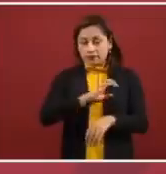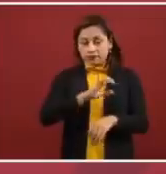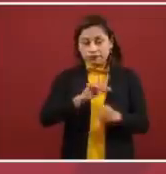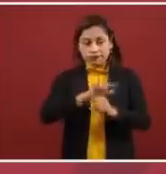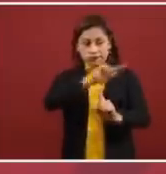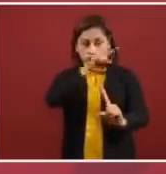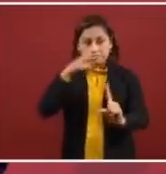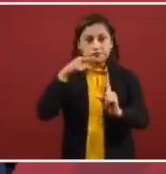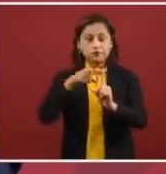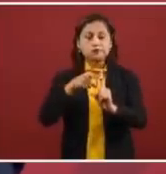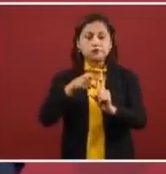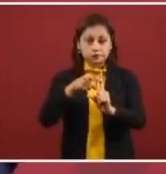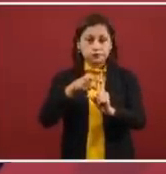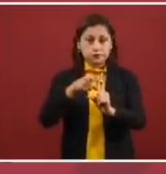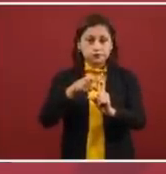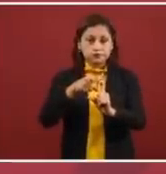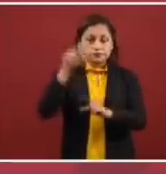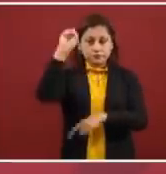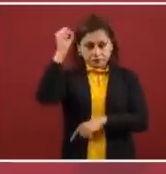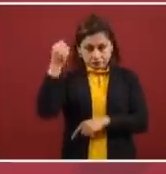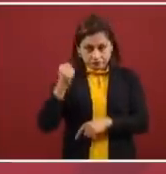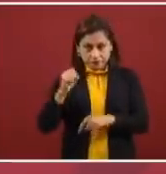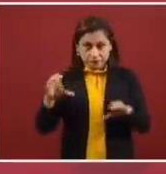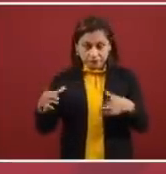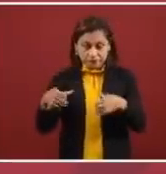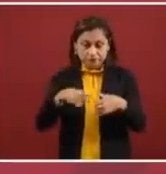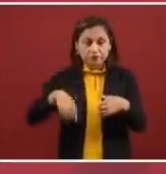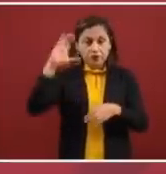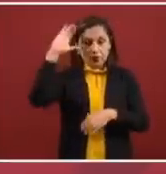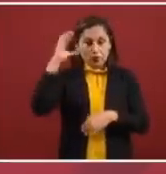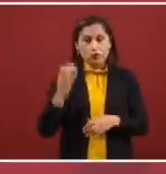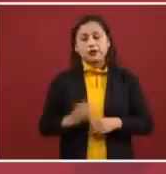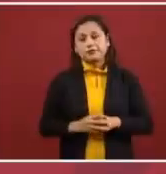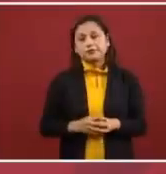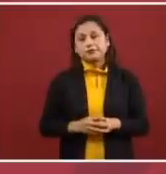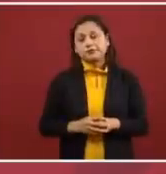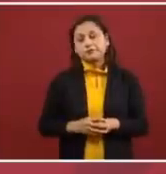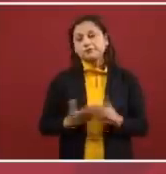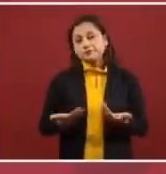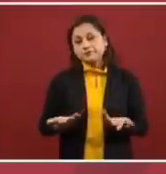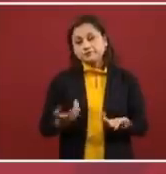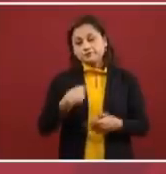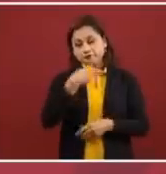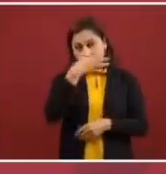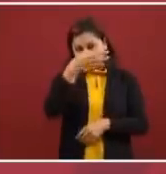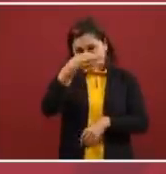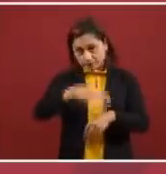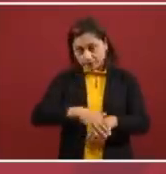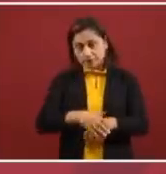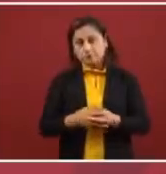al pueblo de culiacán de que tomamos la decisión de